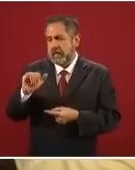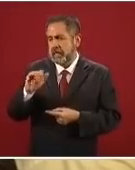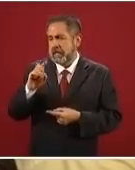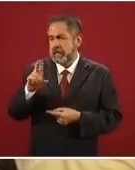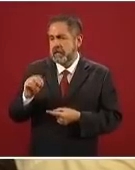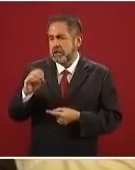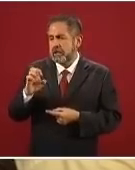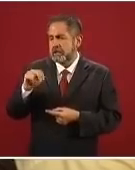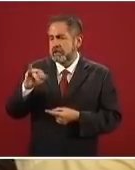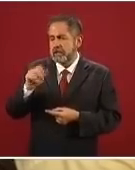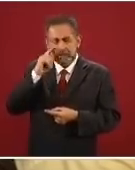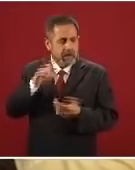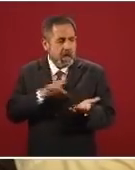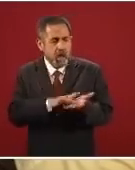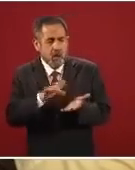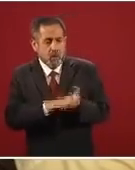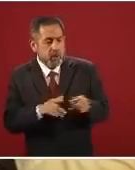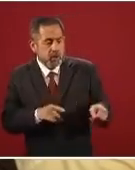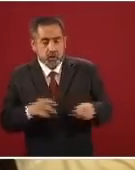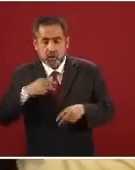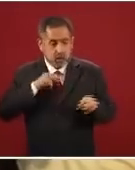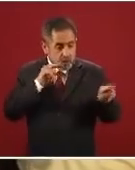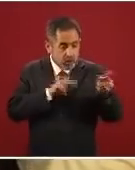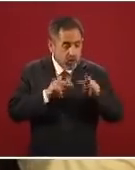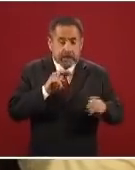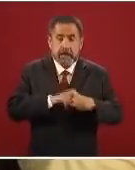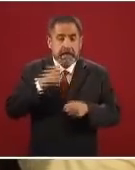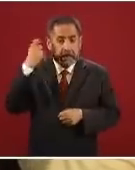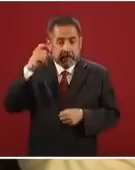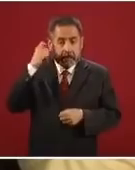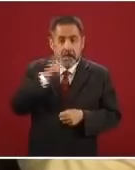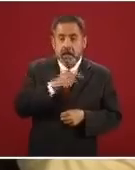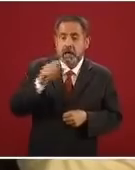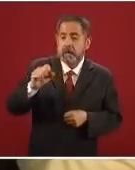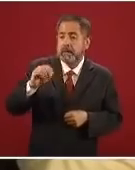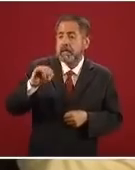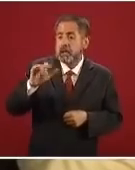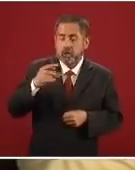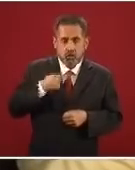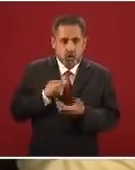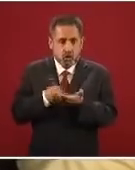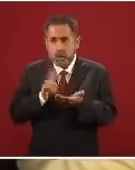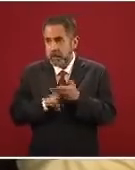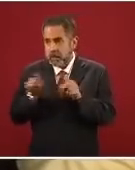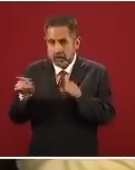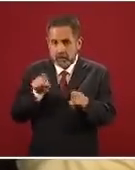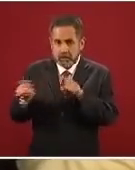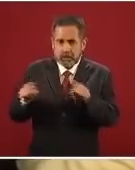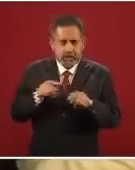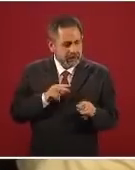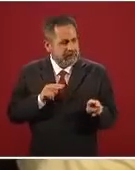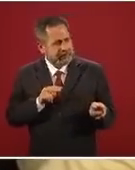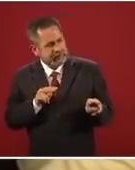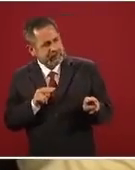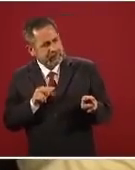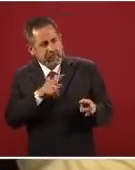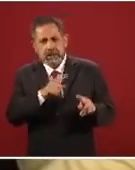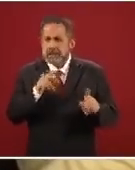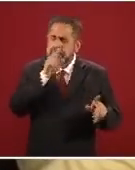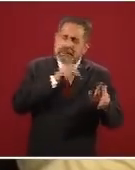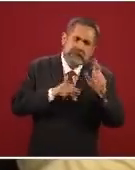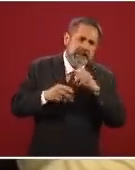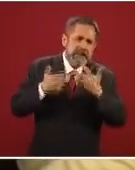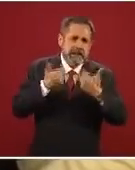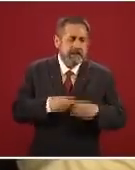para apoyar? Porque yo los observé tanto en Querétaro como en Amealco, yo anduve en los dos lugares, entonces yo los veo muy desesperados,